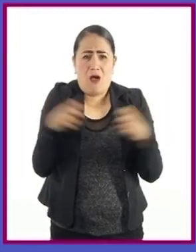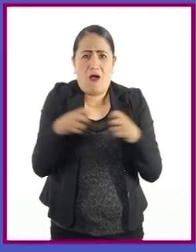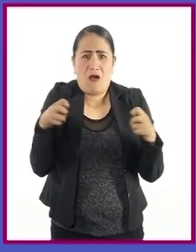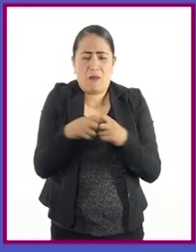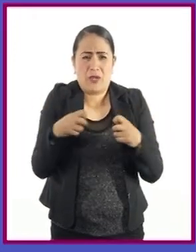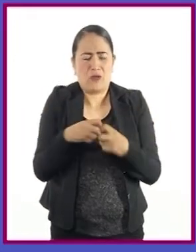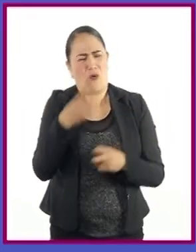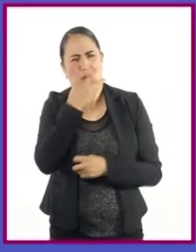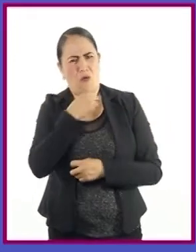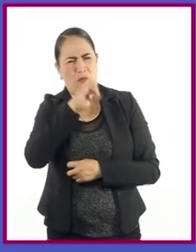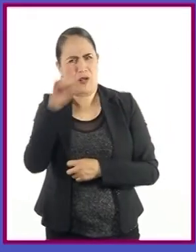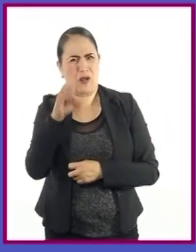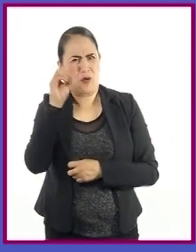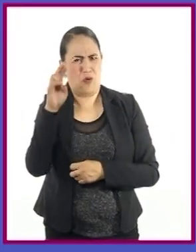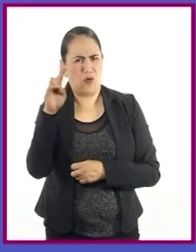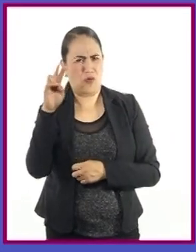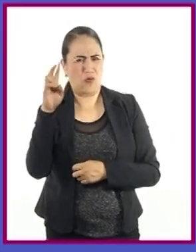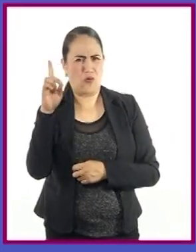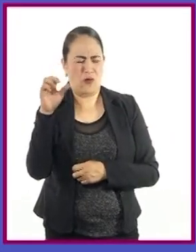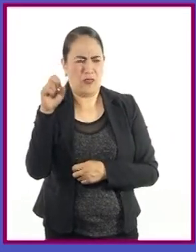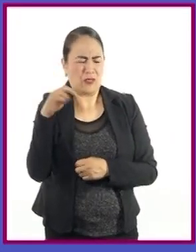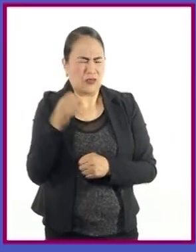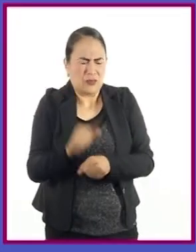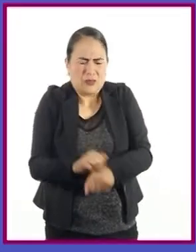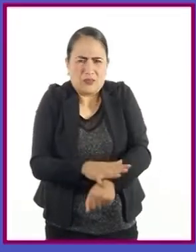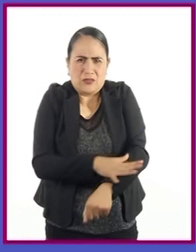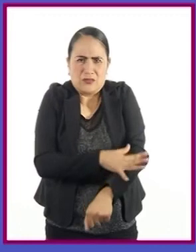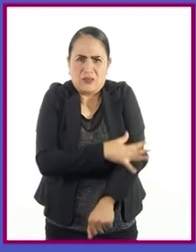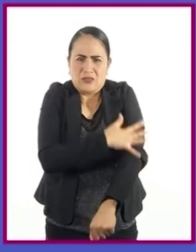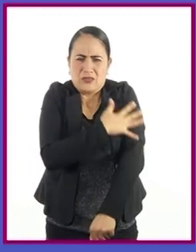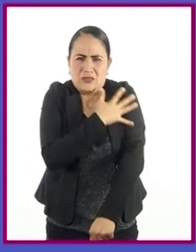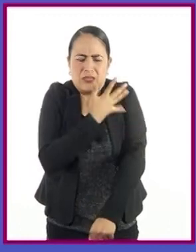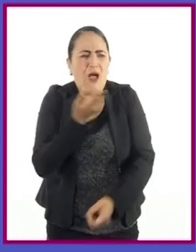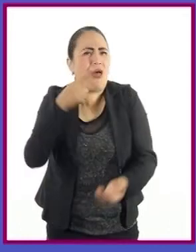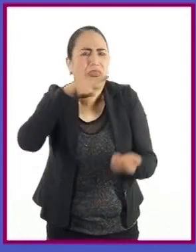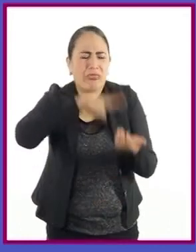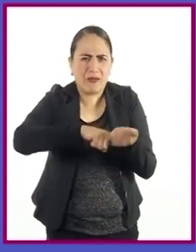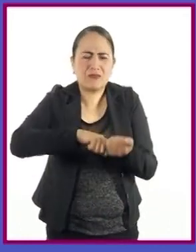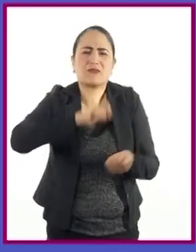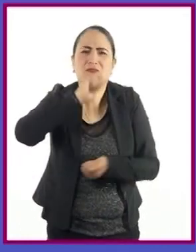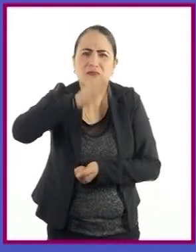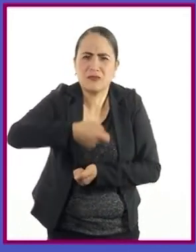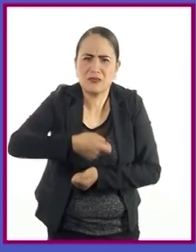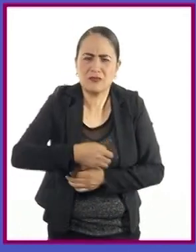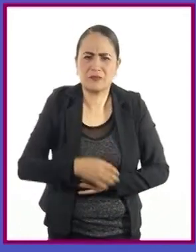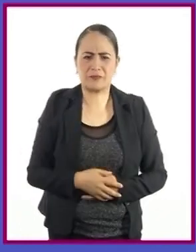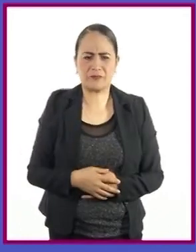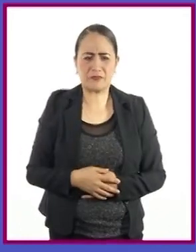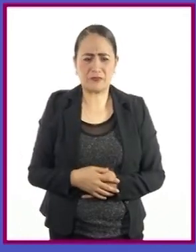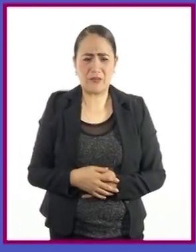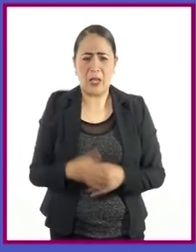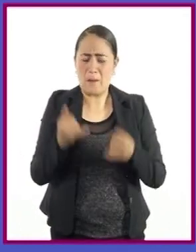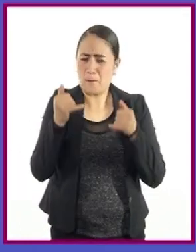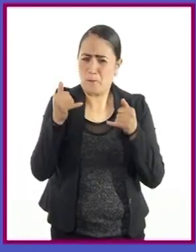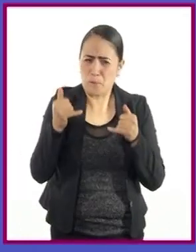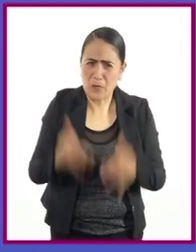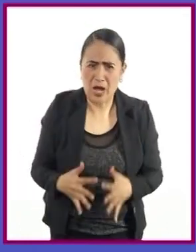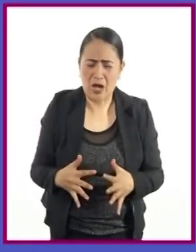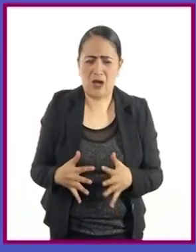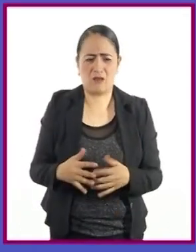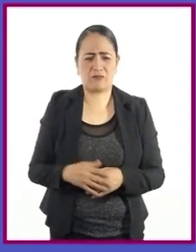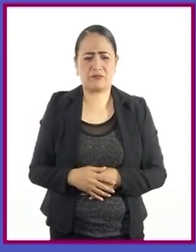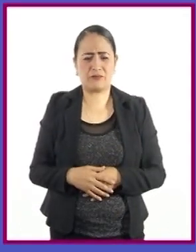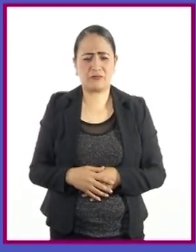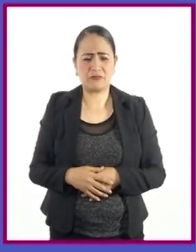qué, Jordán sintió que los cabellos se le erizaban. ¿Qué hay?, murmuró con la voz ronca. «Pesa mucho», articuló